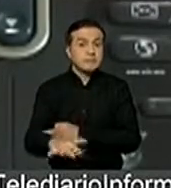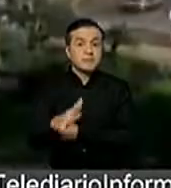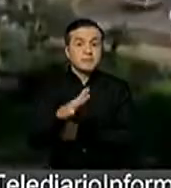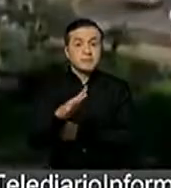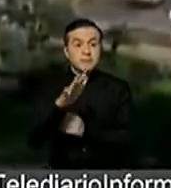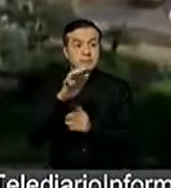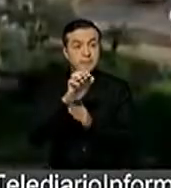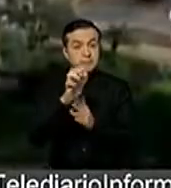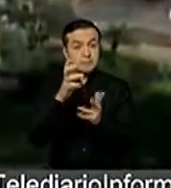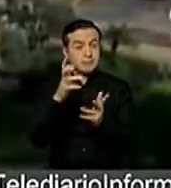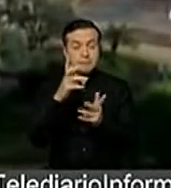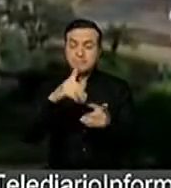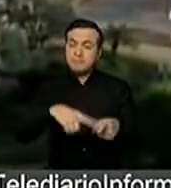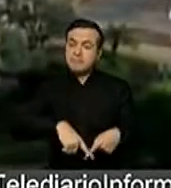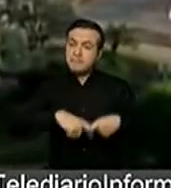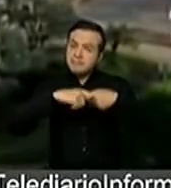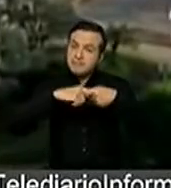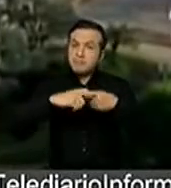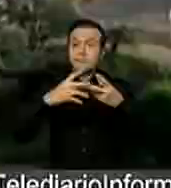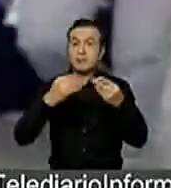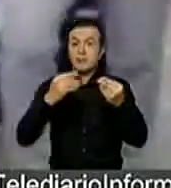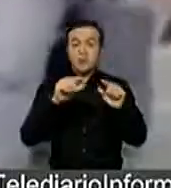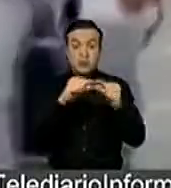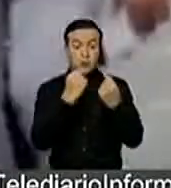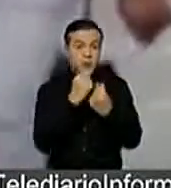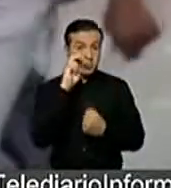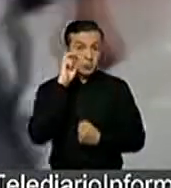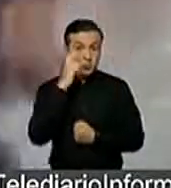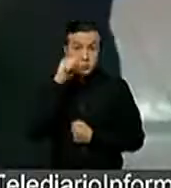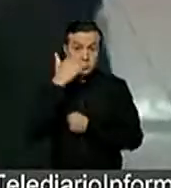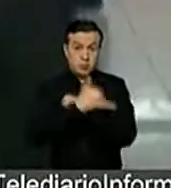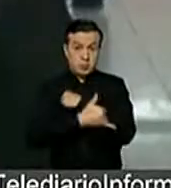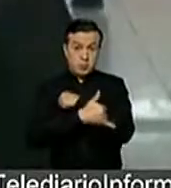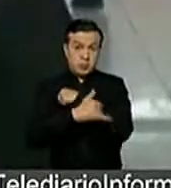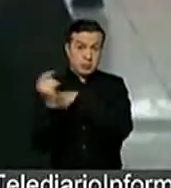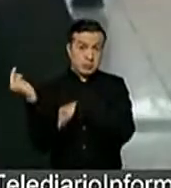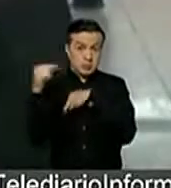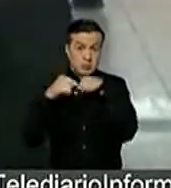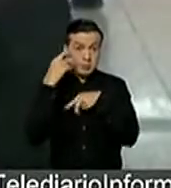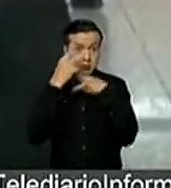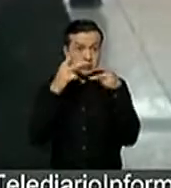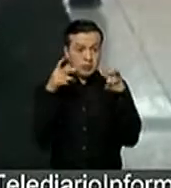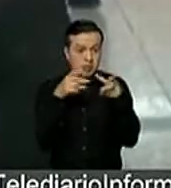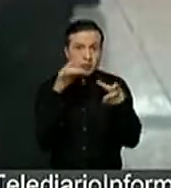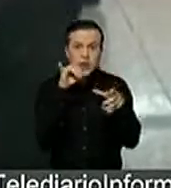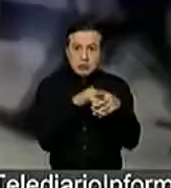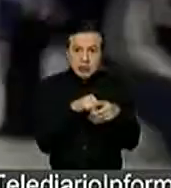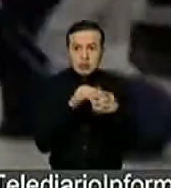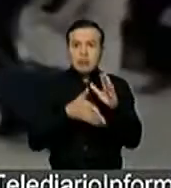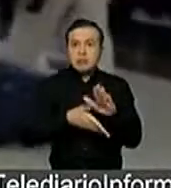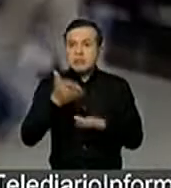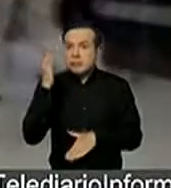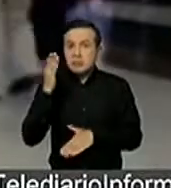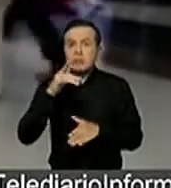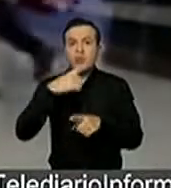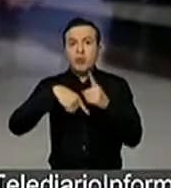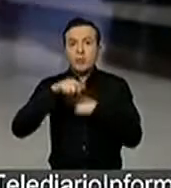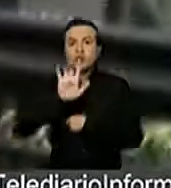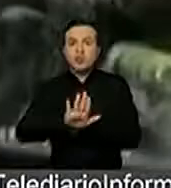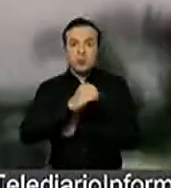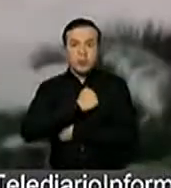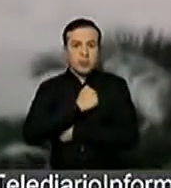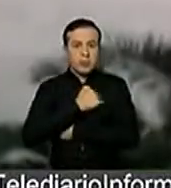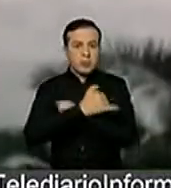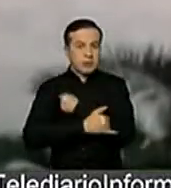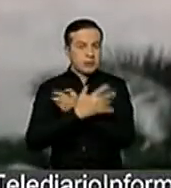Ecuador. El paro nacional provocó que grupos de turistas extranjeros se queden retenidos en sus lugares de visita. La coordinación de los organismos de Estado permitió